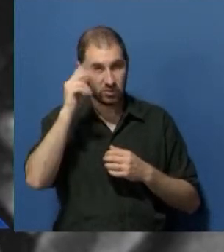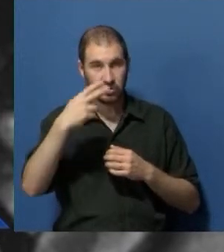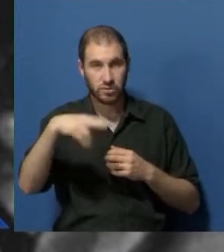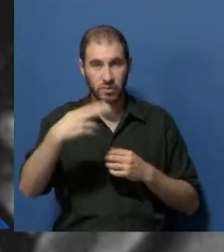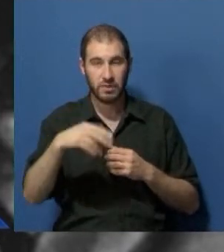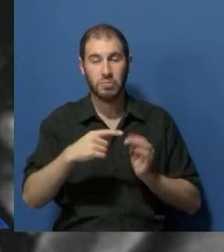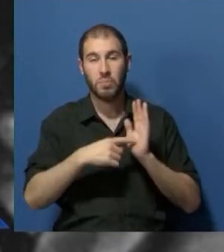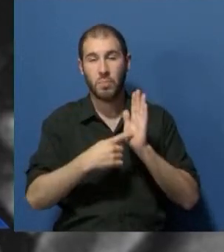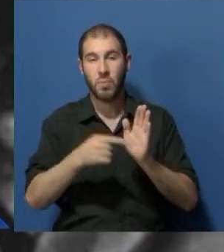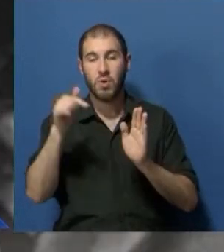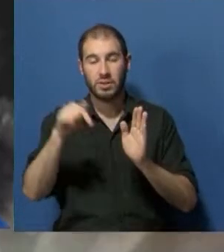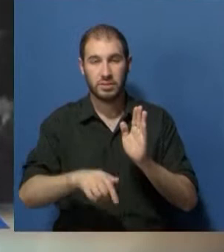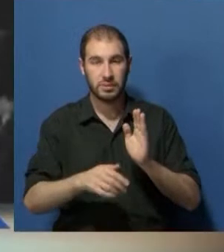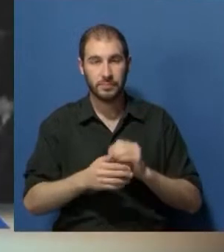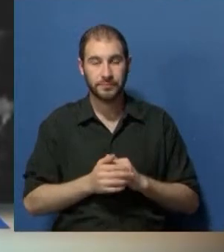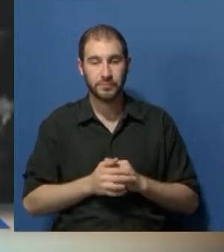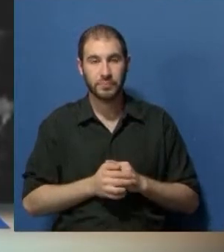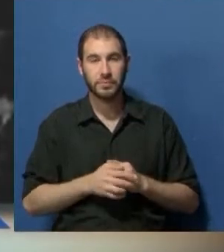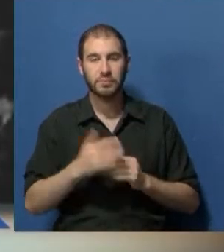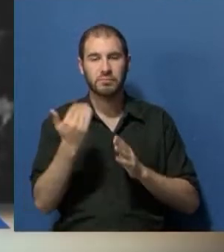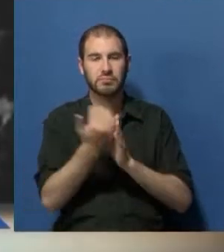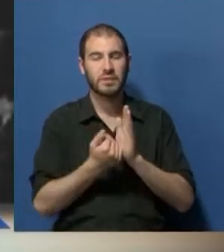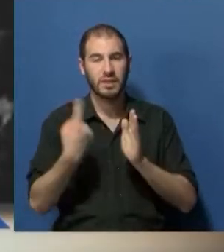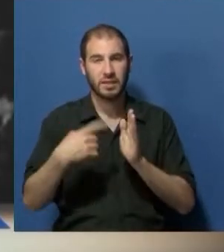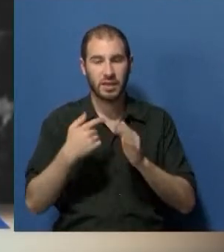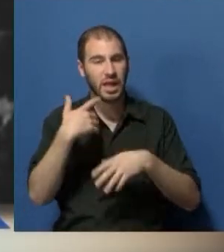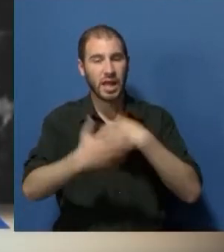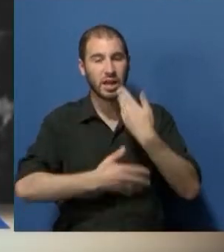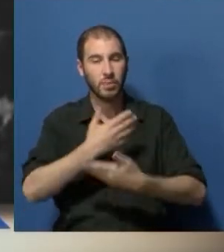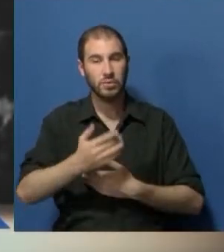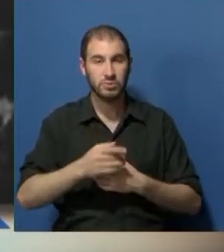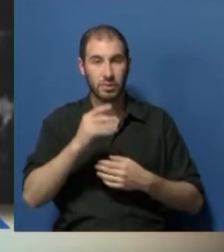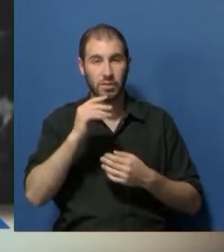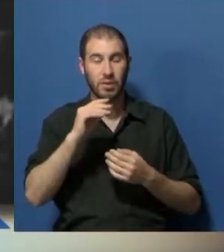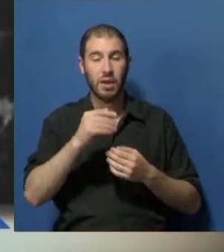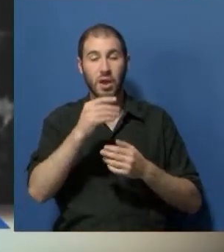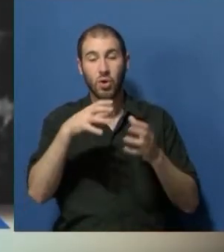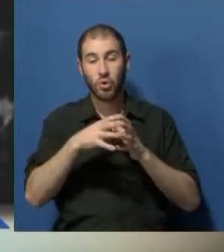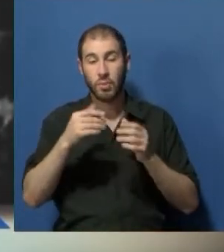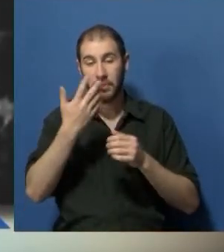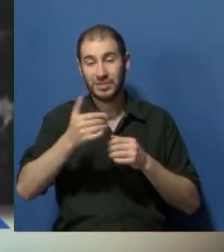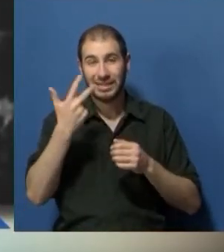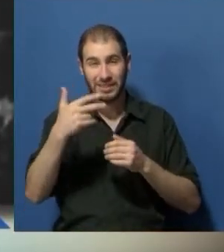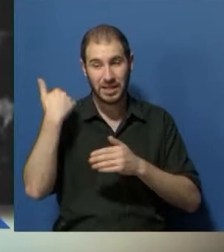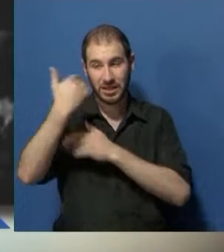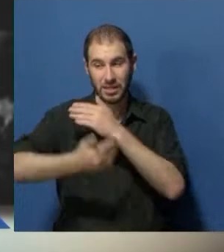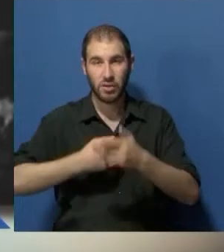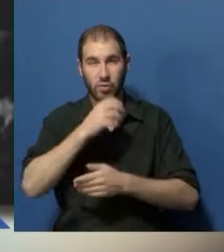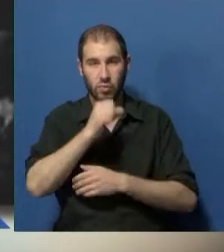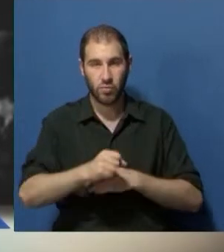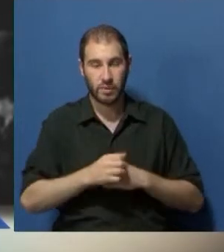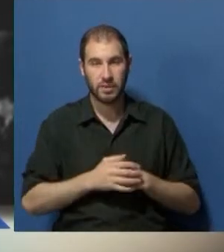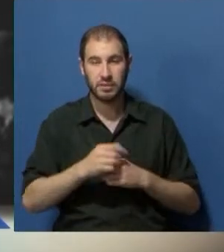que publicó lo que es concretamente esto, la revolución vista por 3 generaciones en Cuba. Una muy